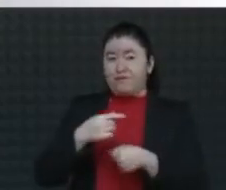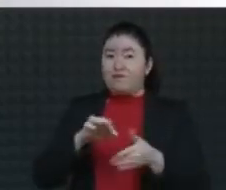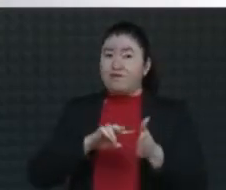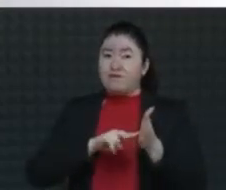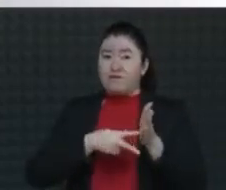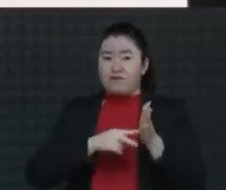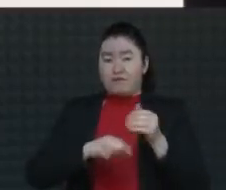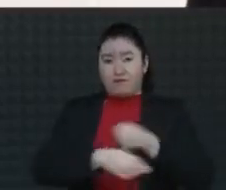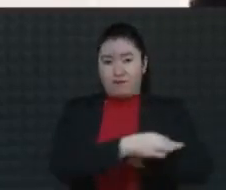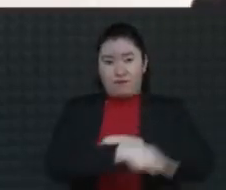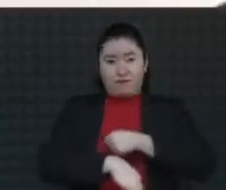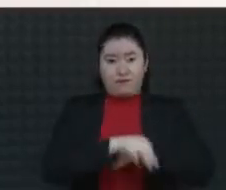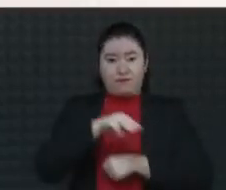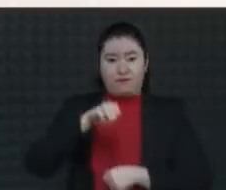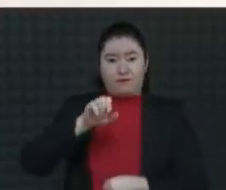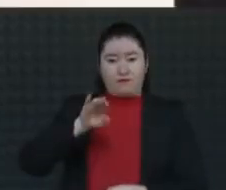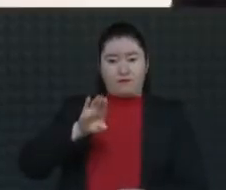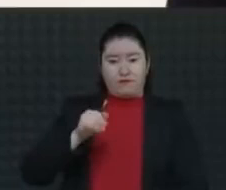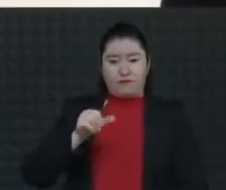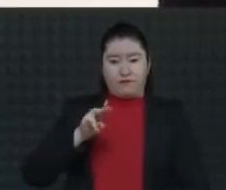Miriam Ursúa Venegas.